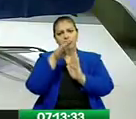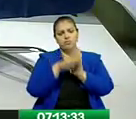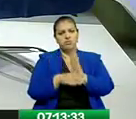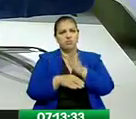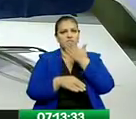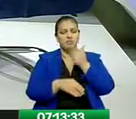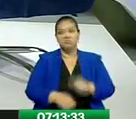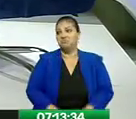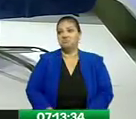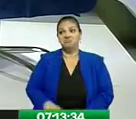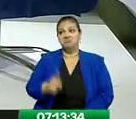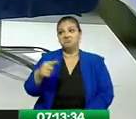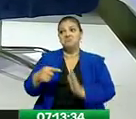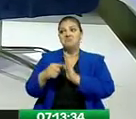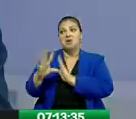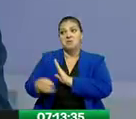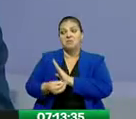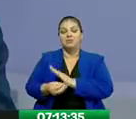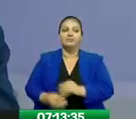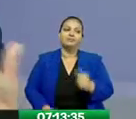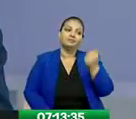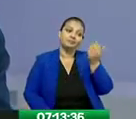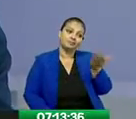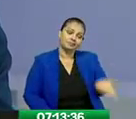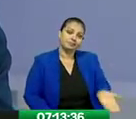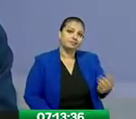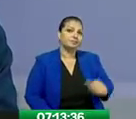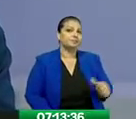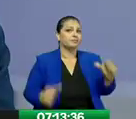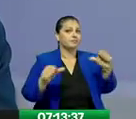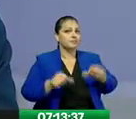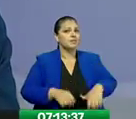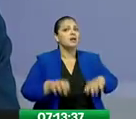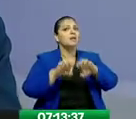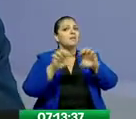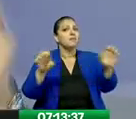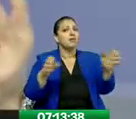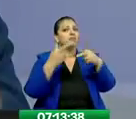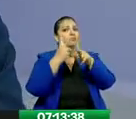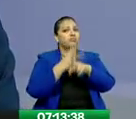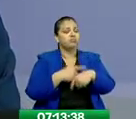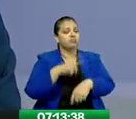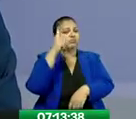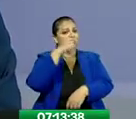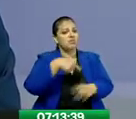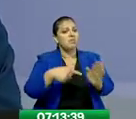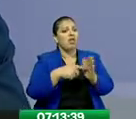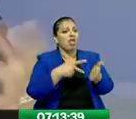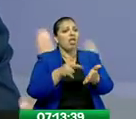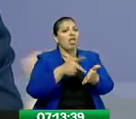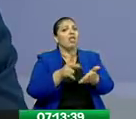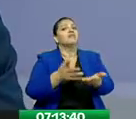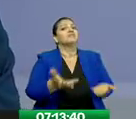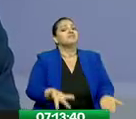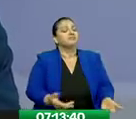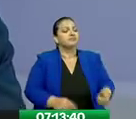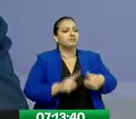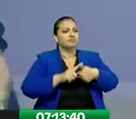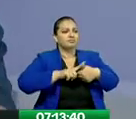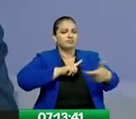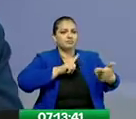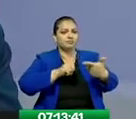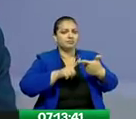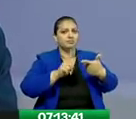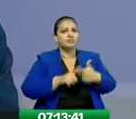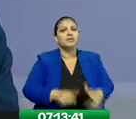aumentar impuestos. Se van a aumentar los impuestos, y eso obviamente es un golpe al sector productivo. Dos, una reforma laboral que haga